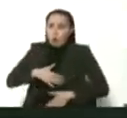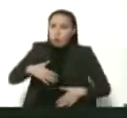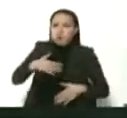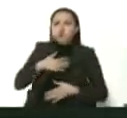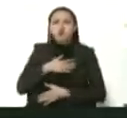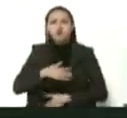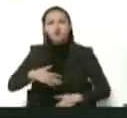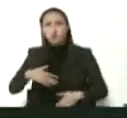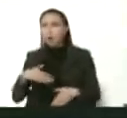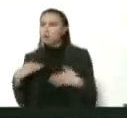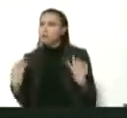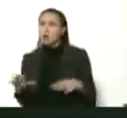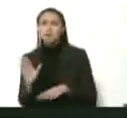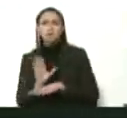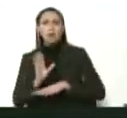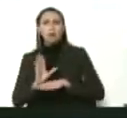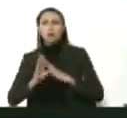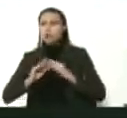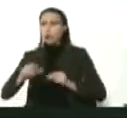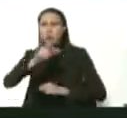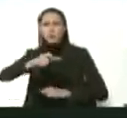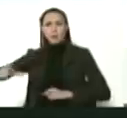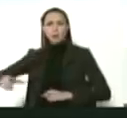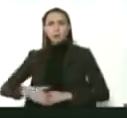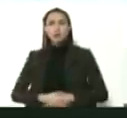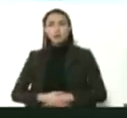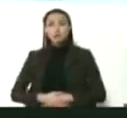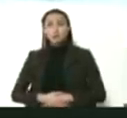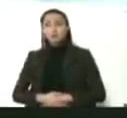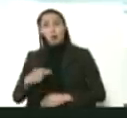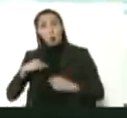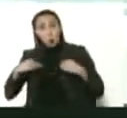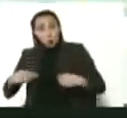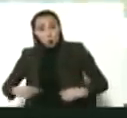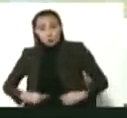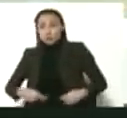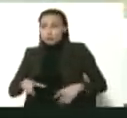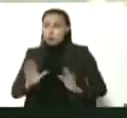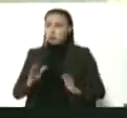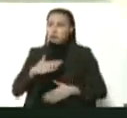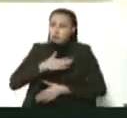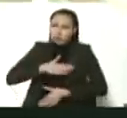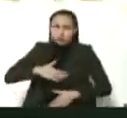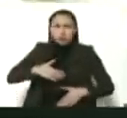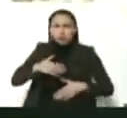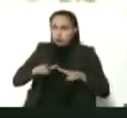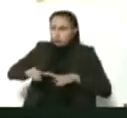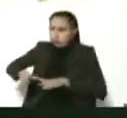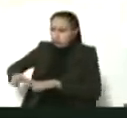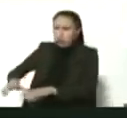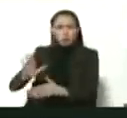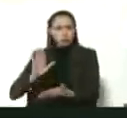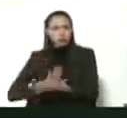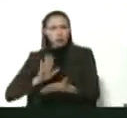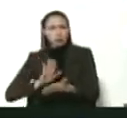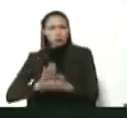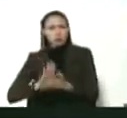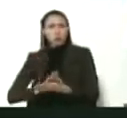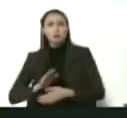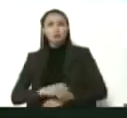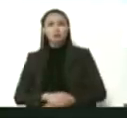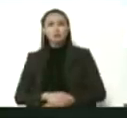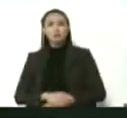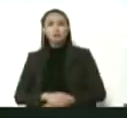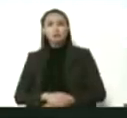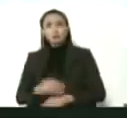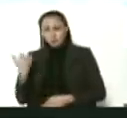volver a su tranquilidad. Todo ser humano. Es humano querer estar en una zona de confort, en una zona de tranquilidad. Es lo más